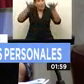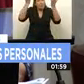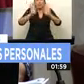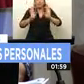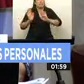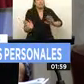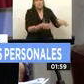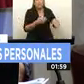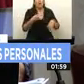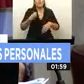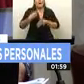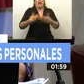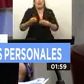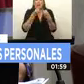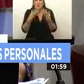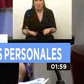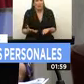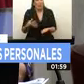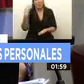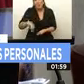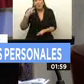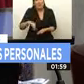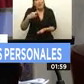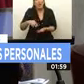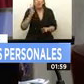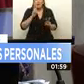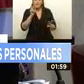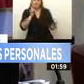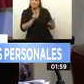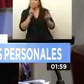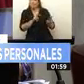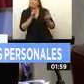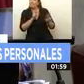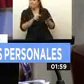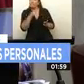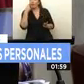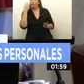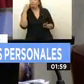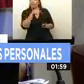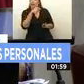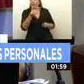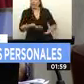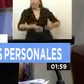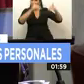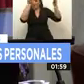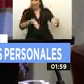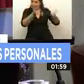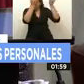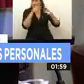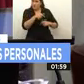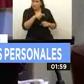auténtica efectividad debemos tenerla permanentemente en cuenta creo